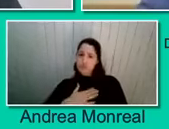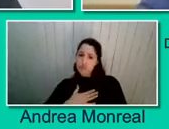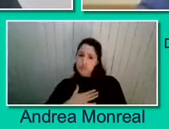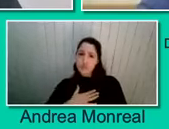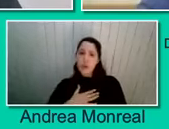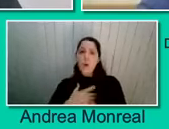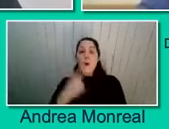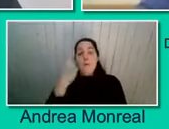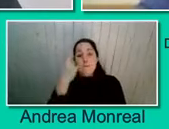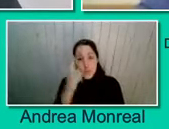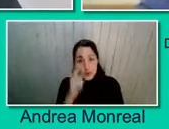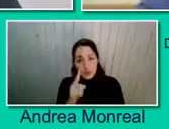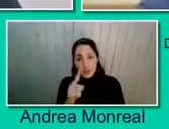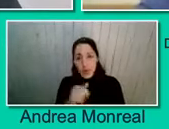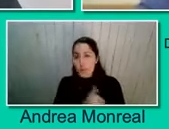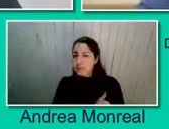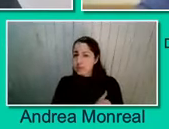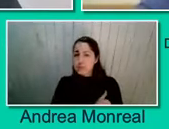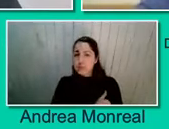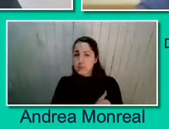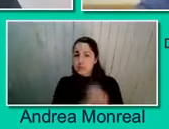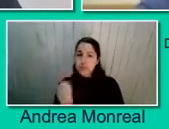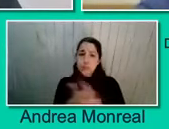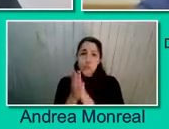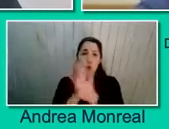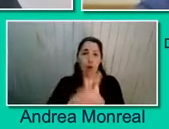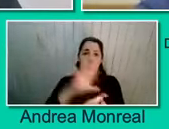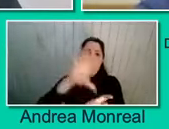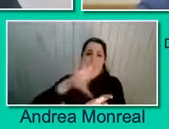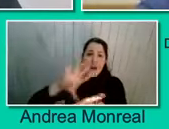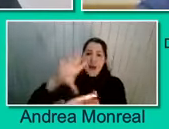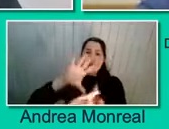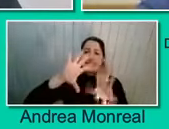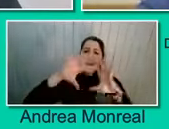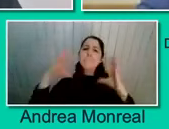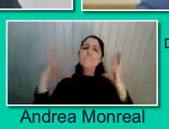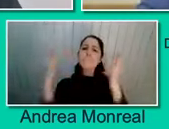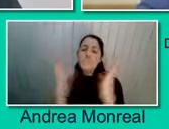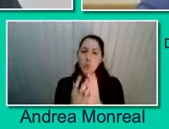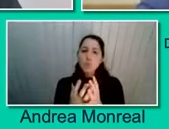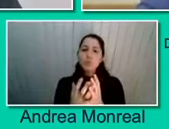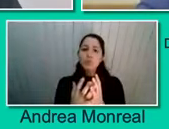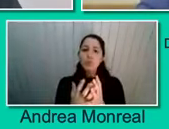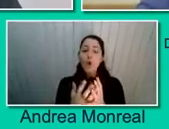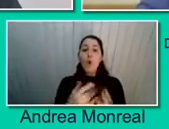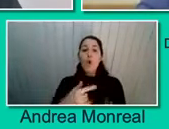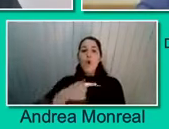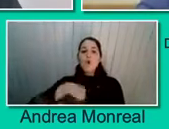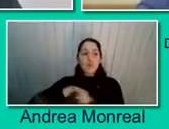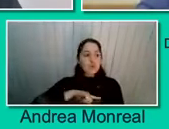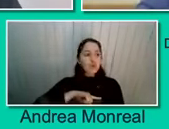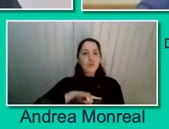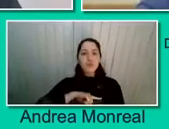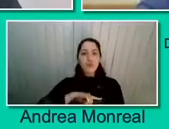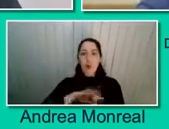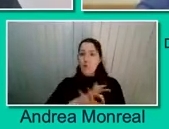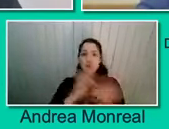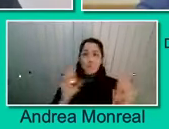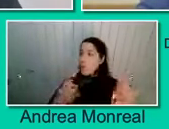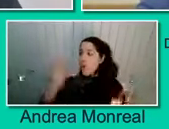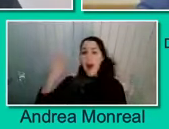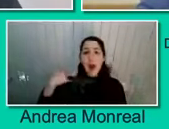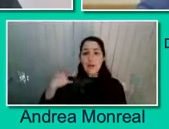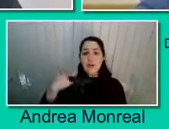mundo están haciendo PCR, los reactivos son escasos. Nunca nos hemos quedado sin reactivos, y eso tengo que decirlo porque incluso en las